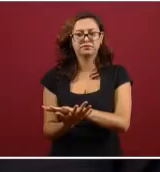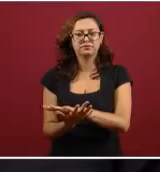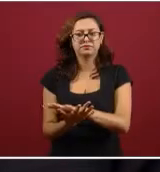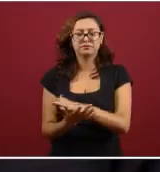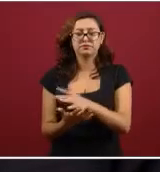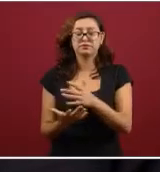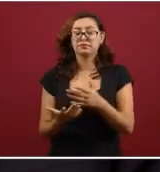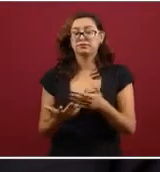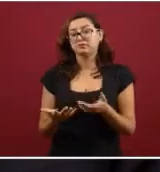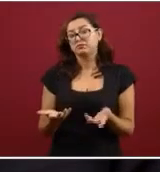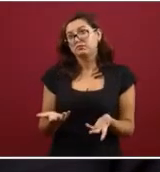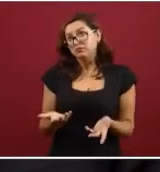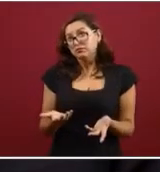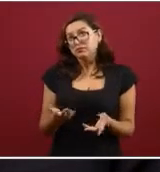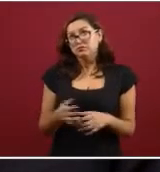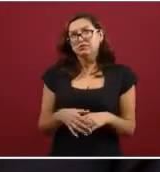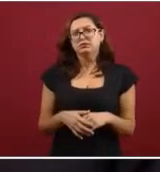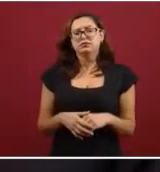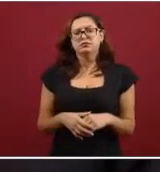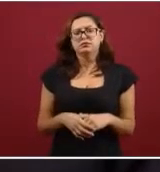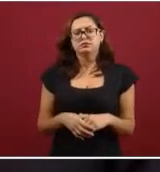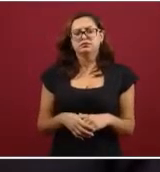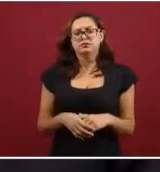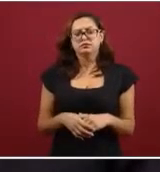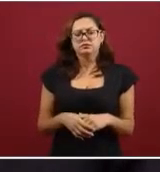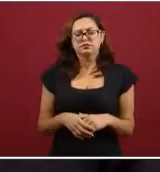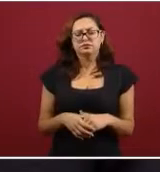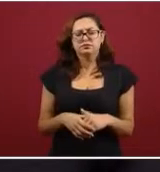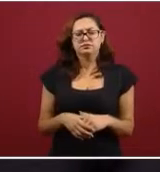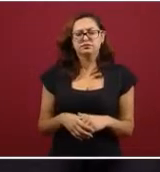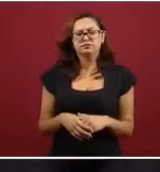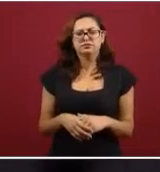hasta podríamos decir